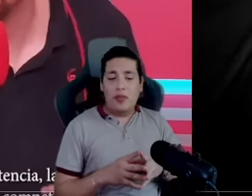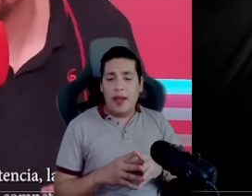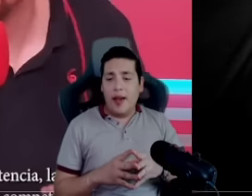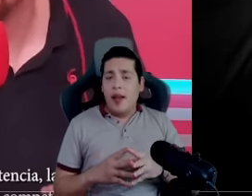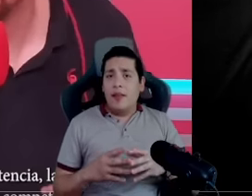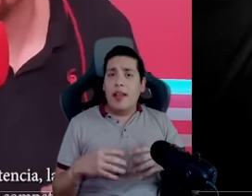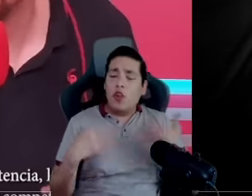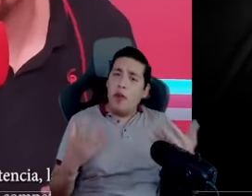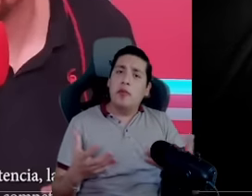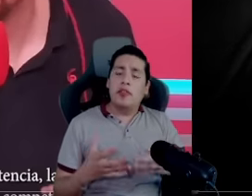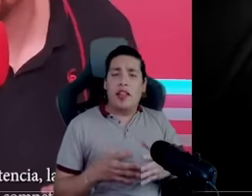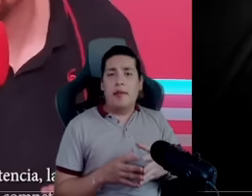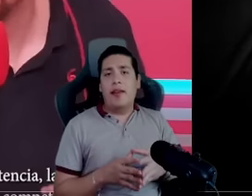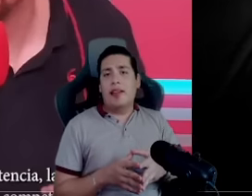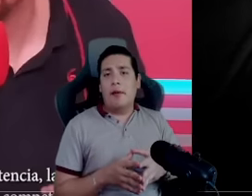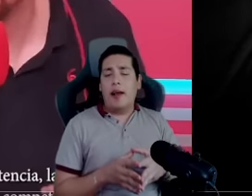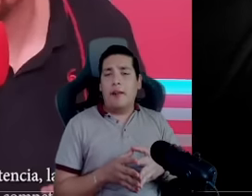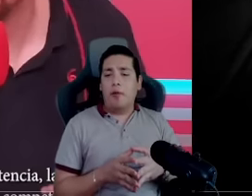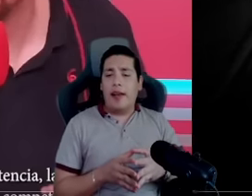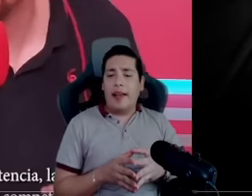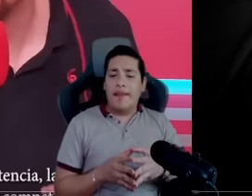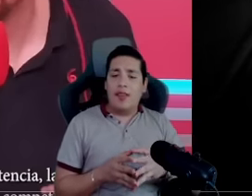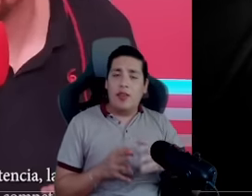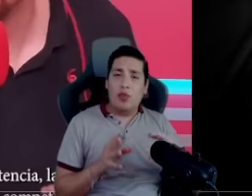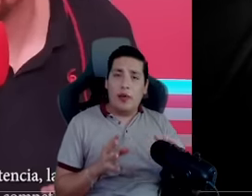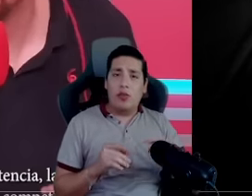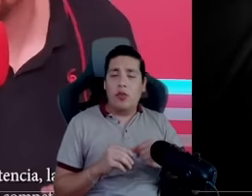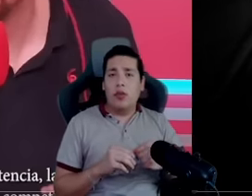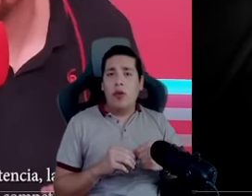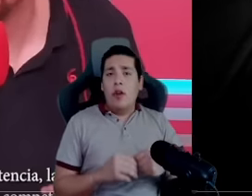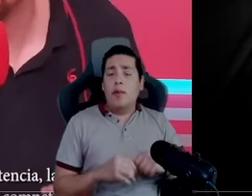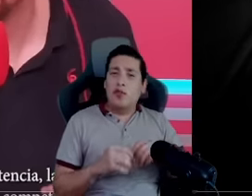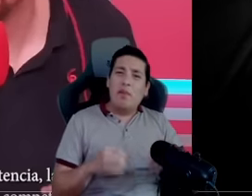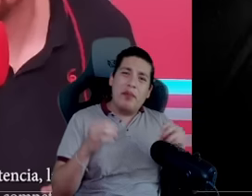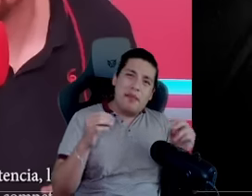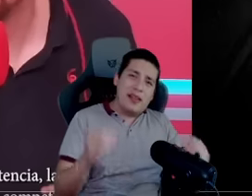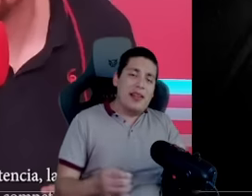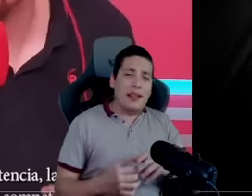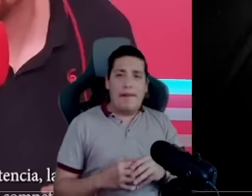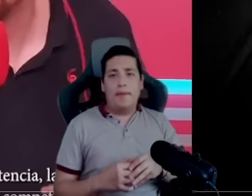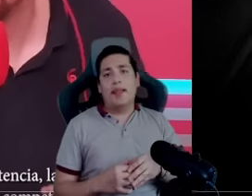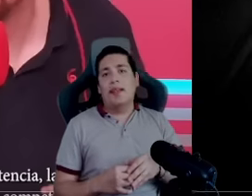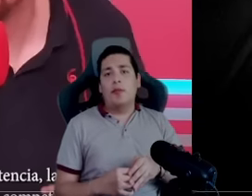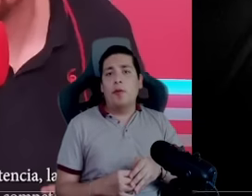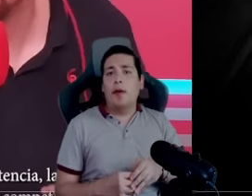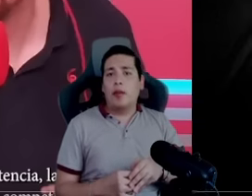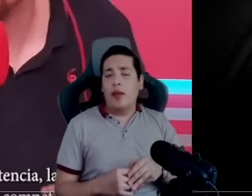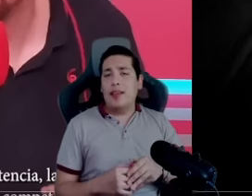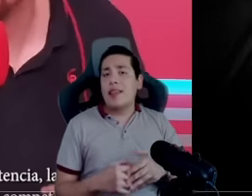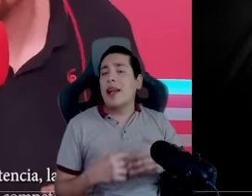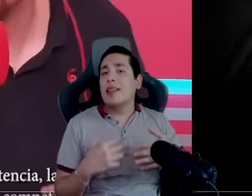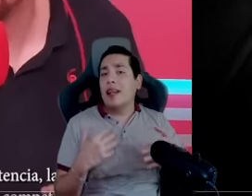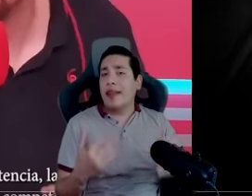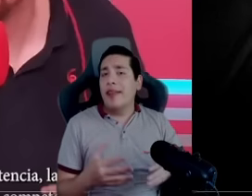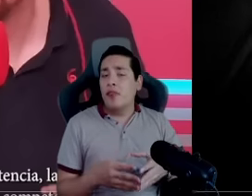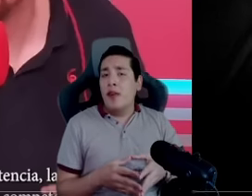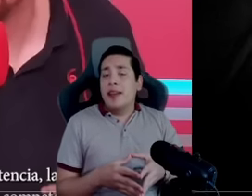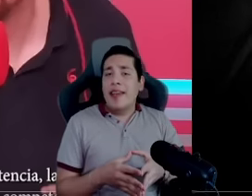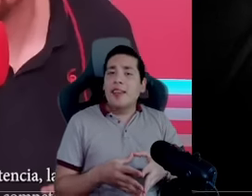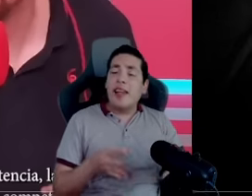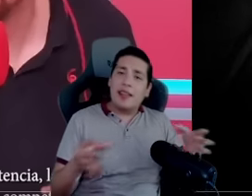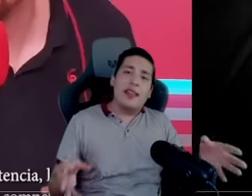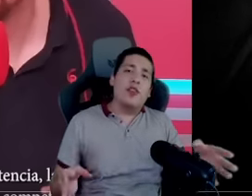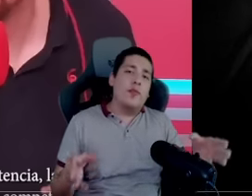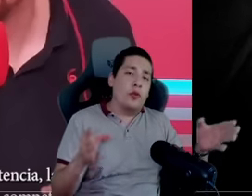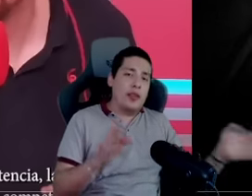Nacional de cómo se debe de trabajar por la gente y sobre todo pues no permitir que empresas como iberdrola sigan saqueando